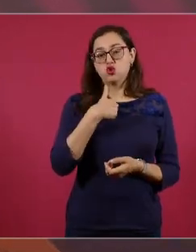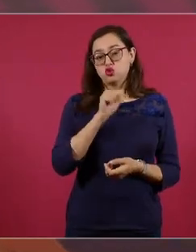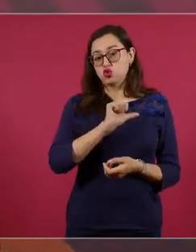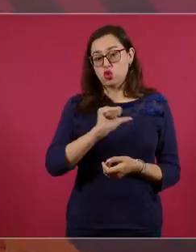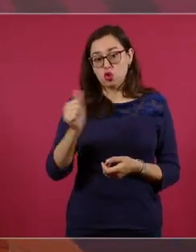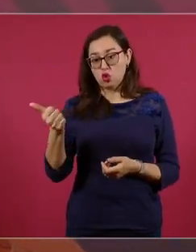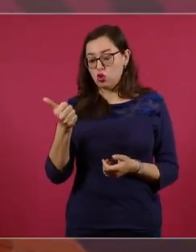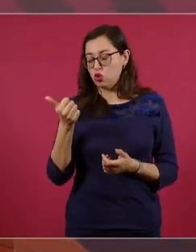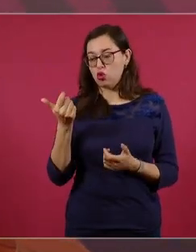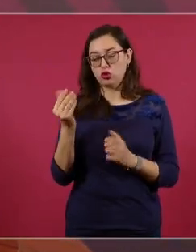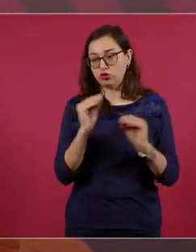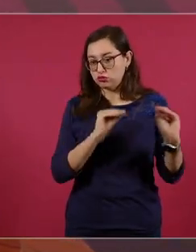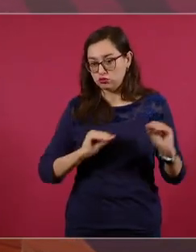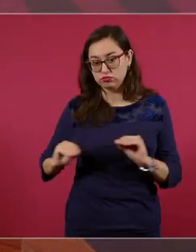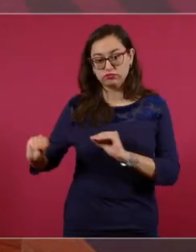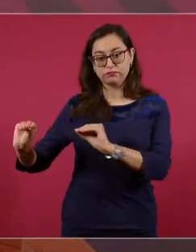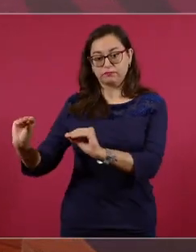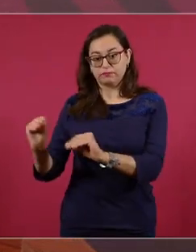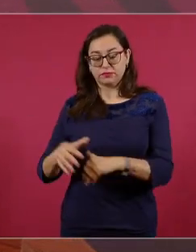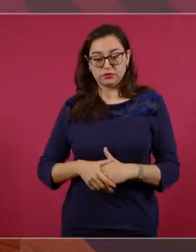la Suprema Corte